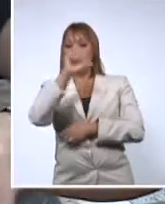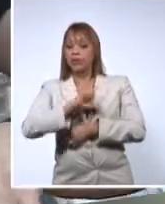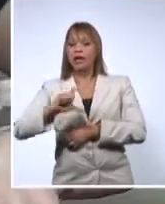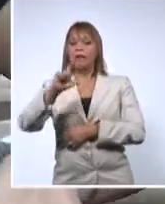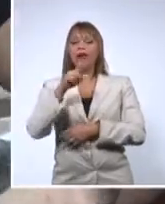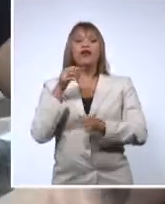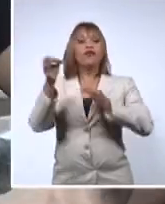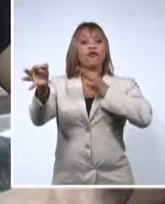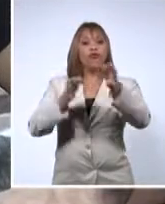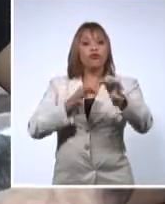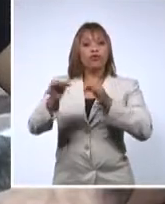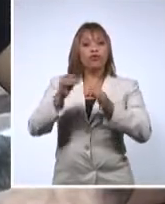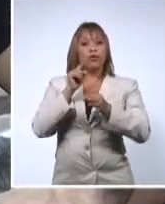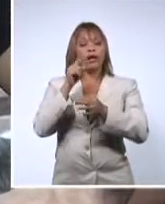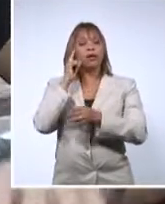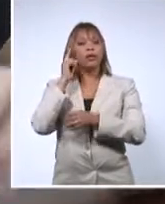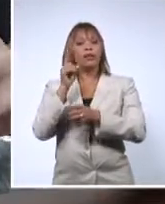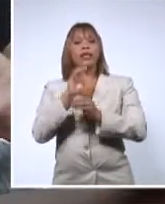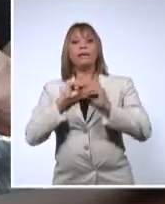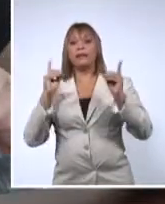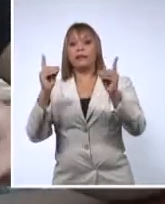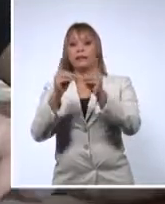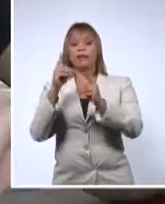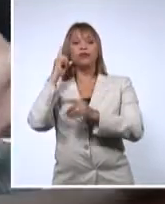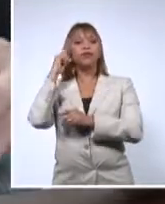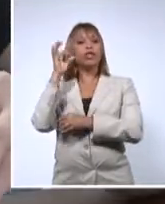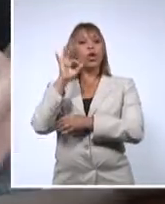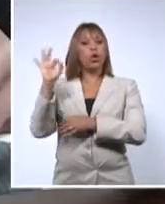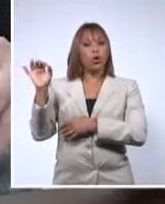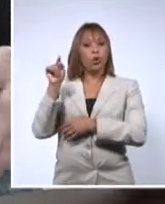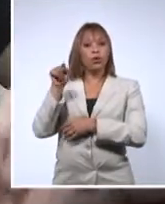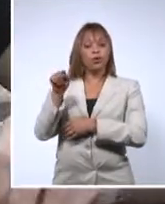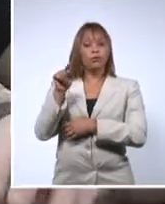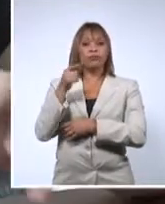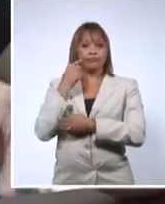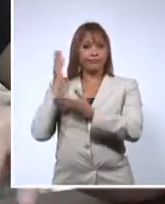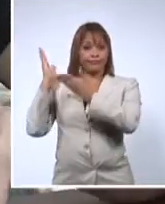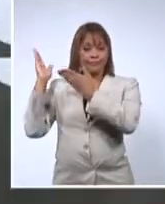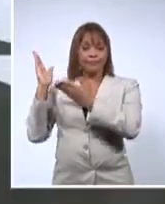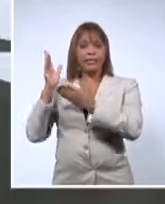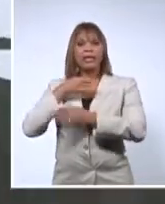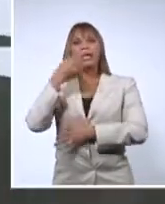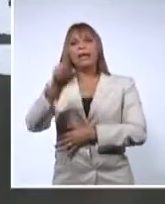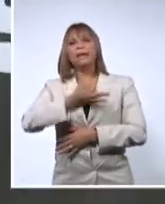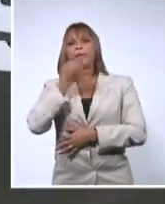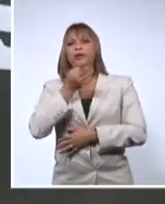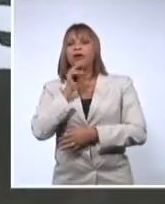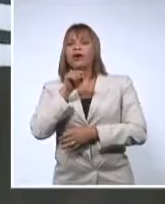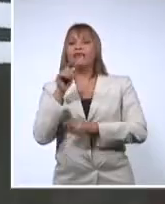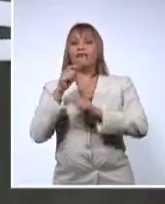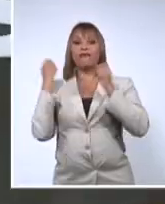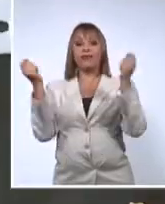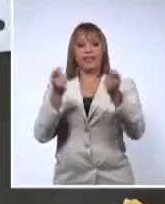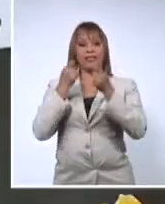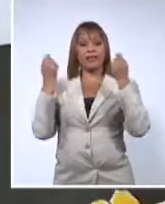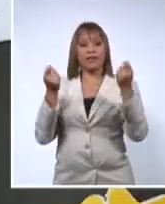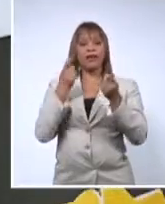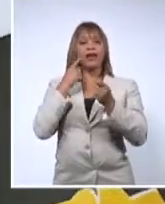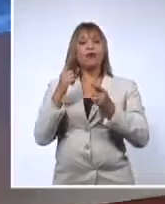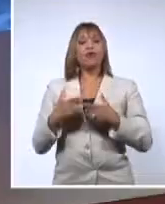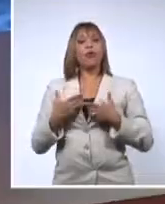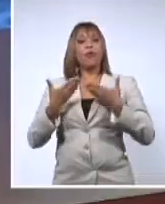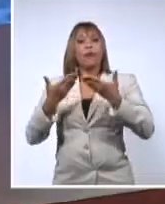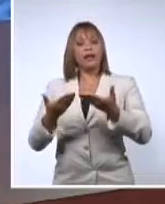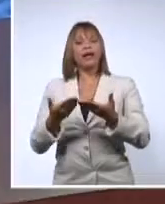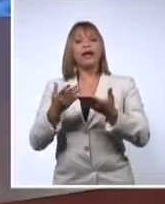funcionario del Departamento Ideológico del Comité Central del Partido, Enrique Villuendas, dijo que este festival ha sido un homenaje a